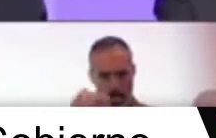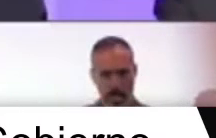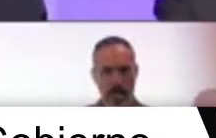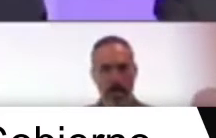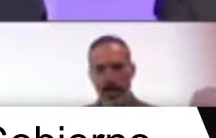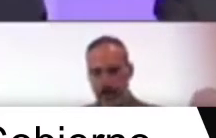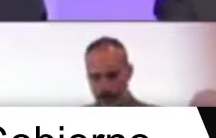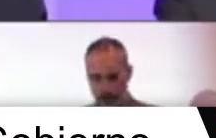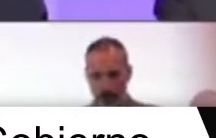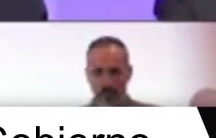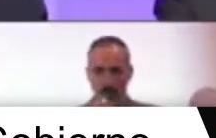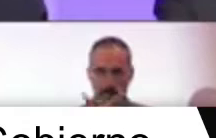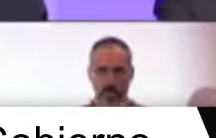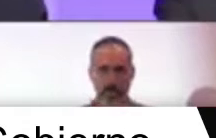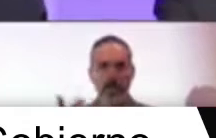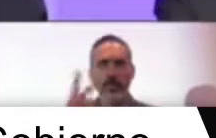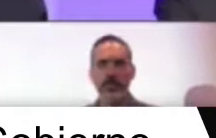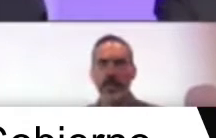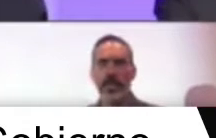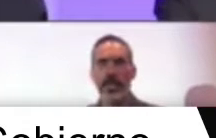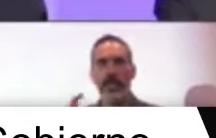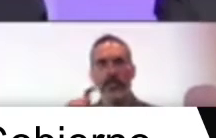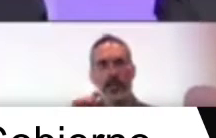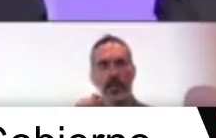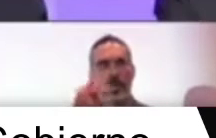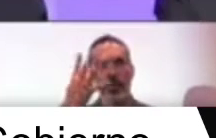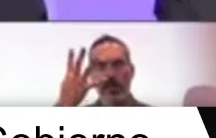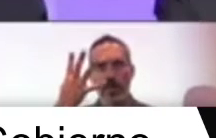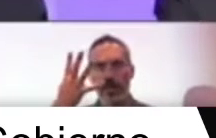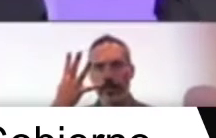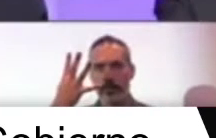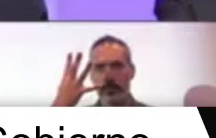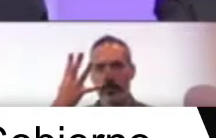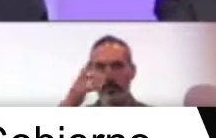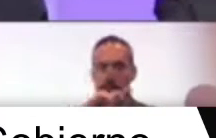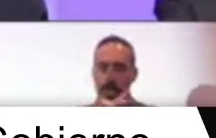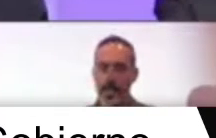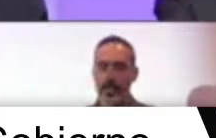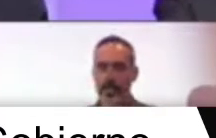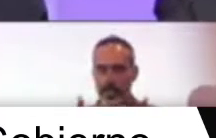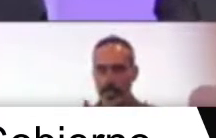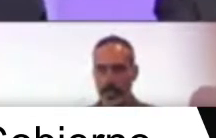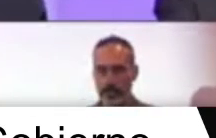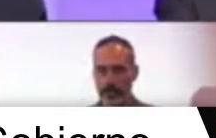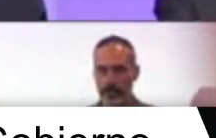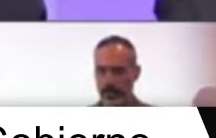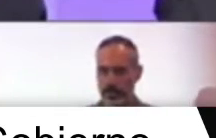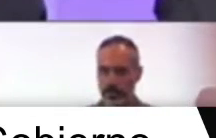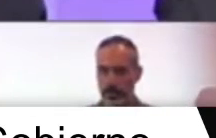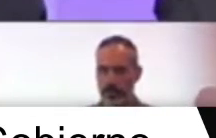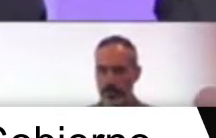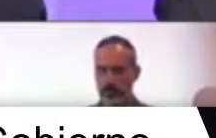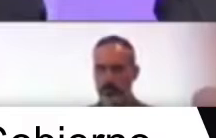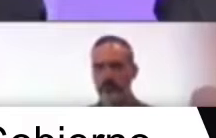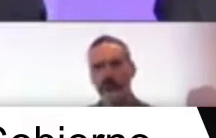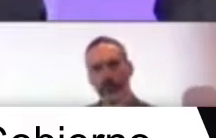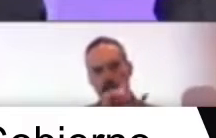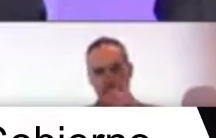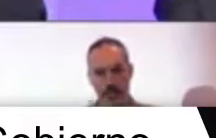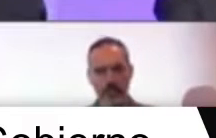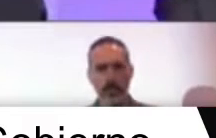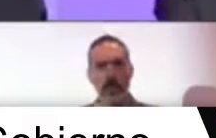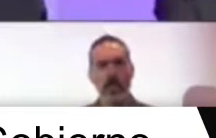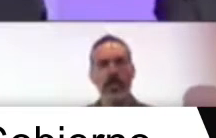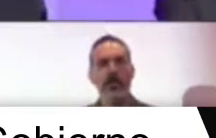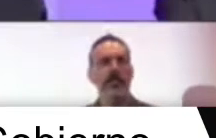a contar con la presencia de 24 selecciones de diversos países. Con este campeonato, que se hace en coordinación con